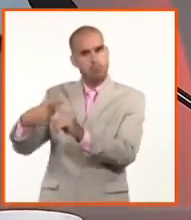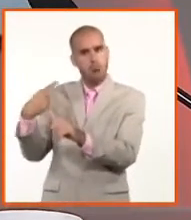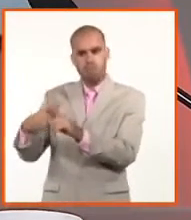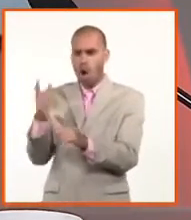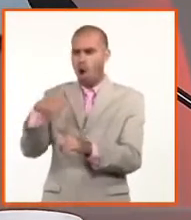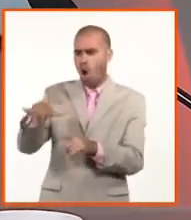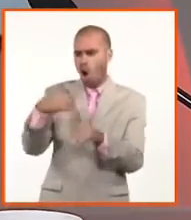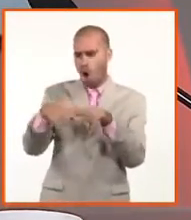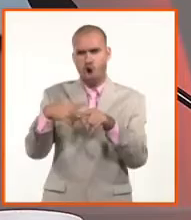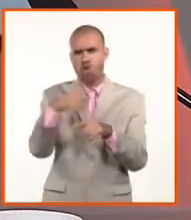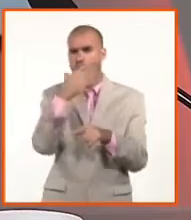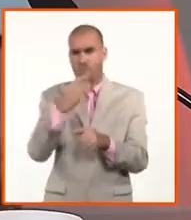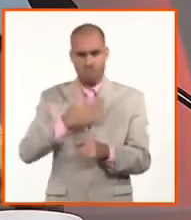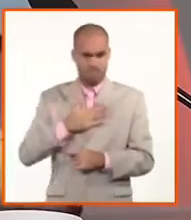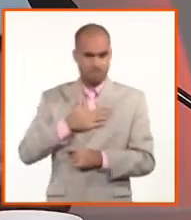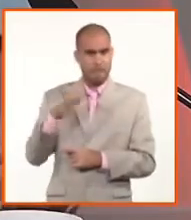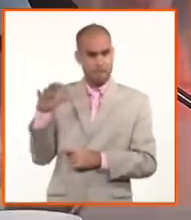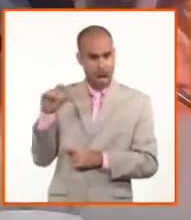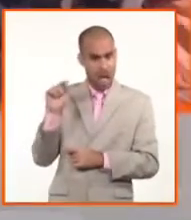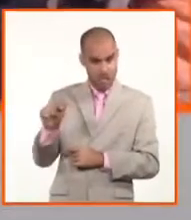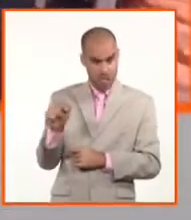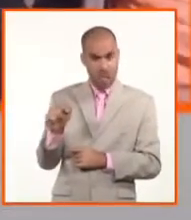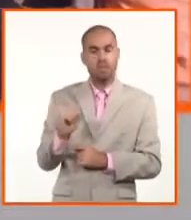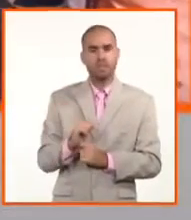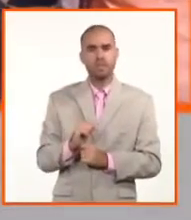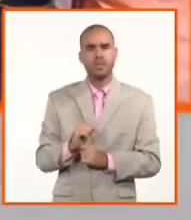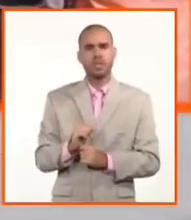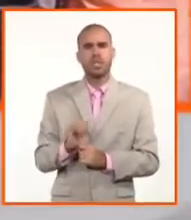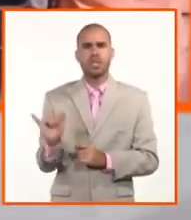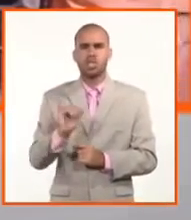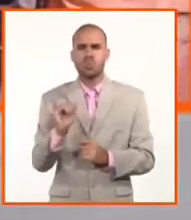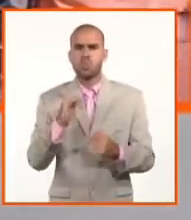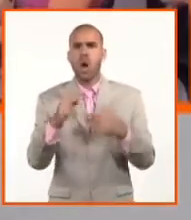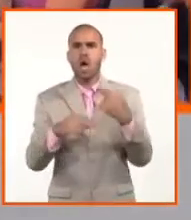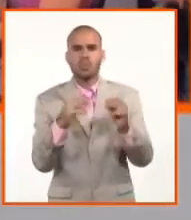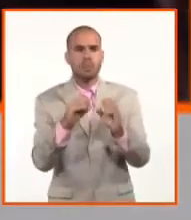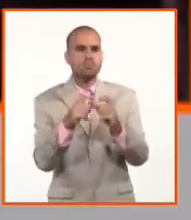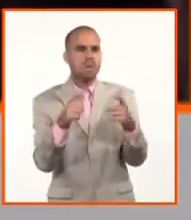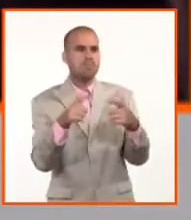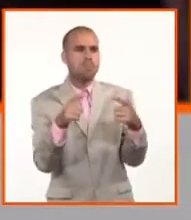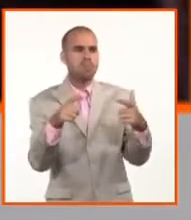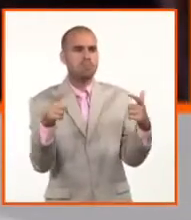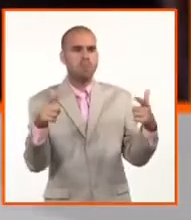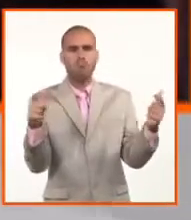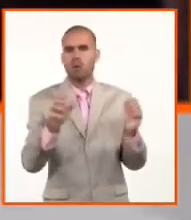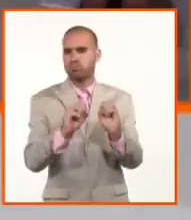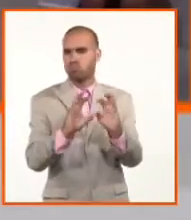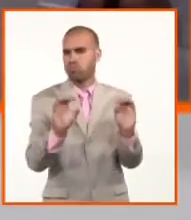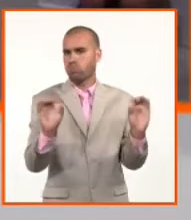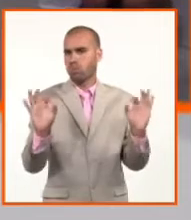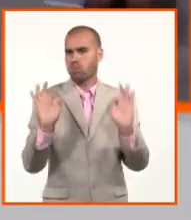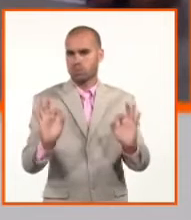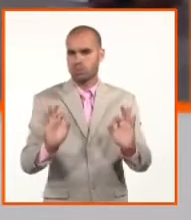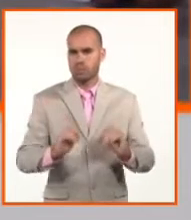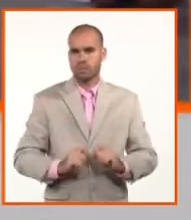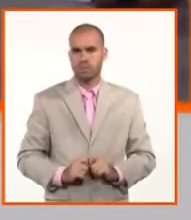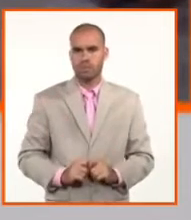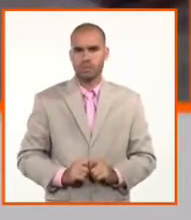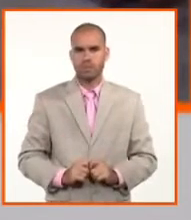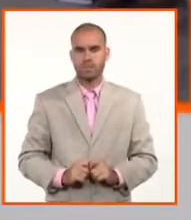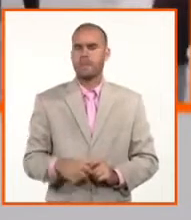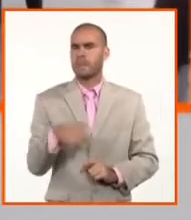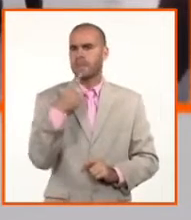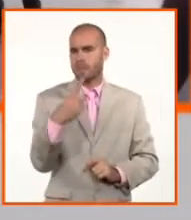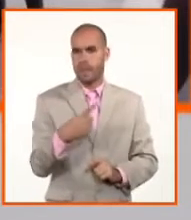artistas pinareños. También va contribuyendo a esto, va de alguna manera haciendo que la obra